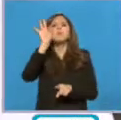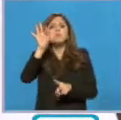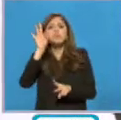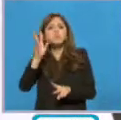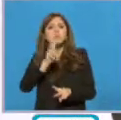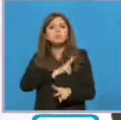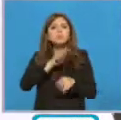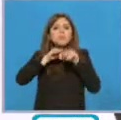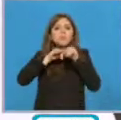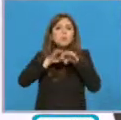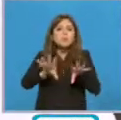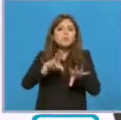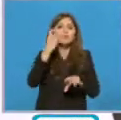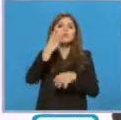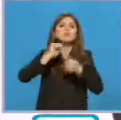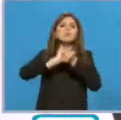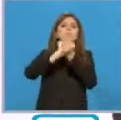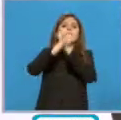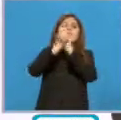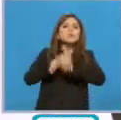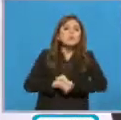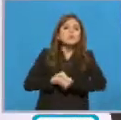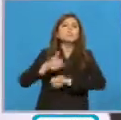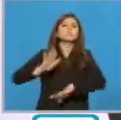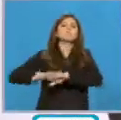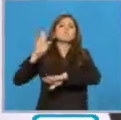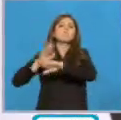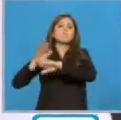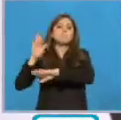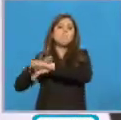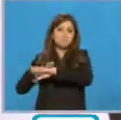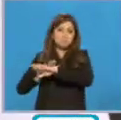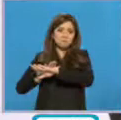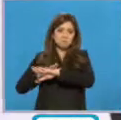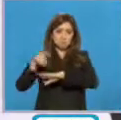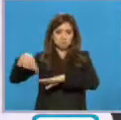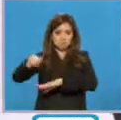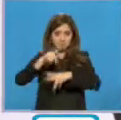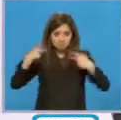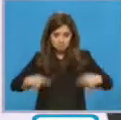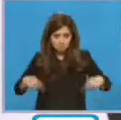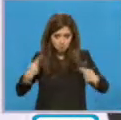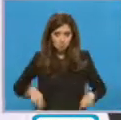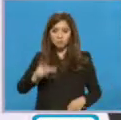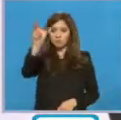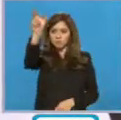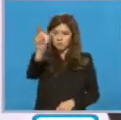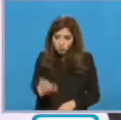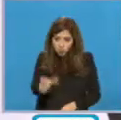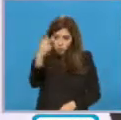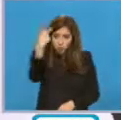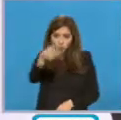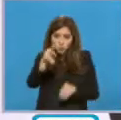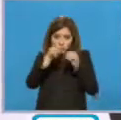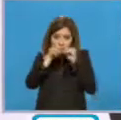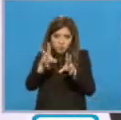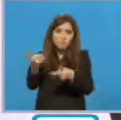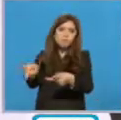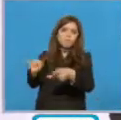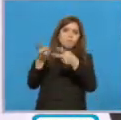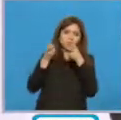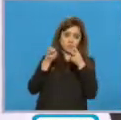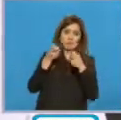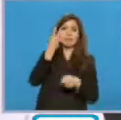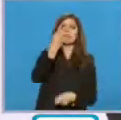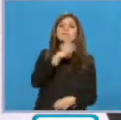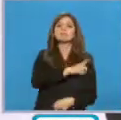está provocando precisamente el crecimiento de este fenómeno, de este delito. Entonces hay que tener, como bien dices, mucho